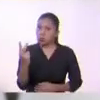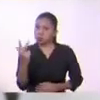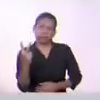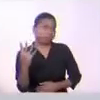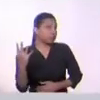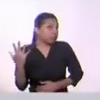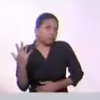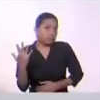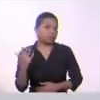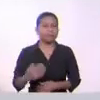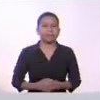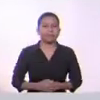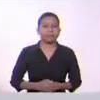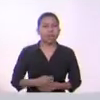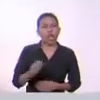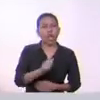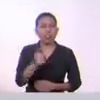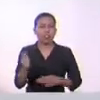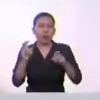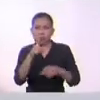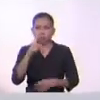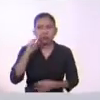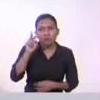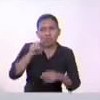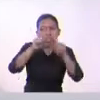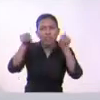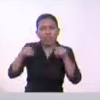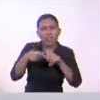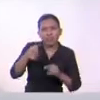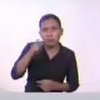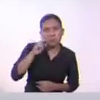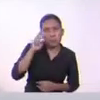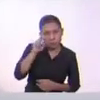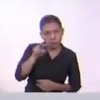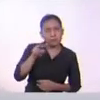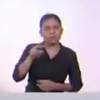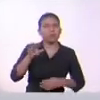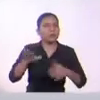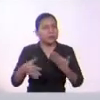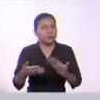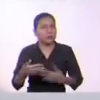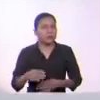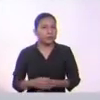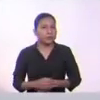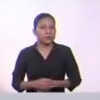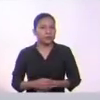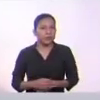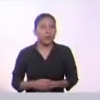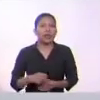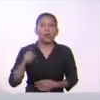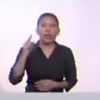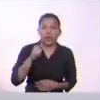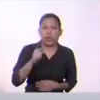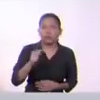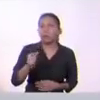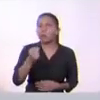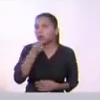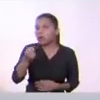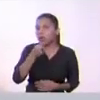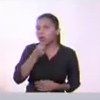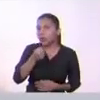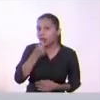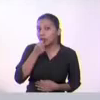tema. Otros tipos de entrevistas que se desarrollan en los medios nacionales son las que se hacen en las